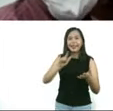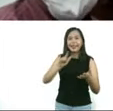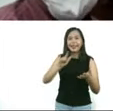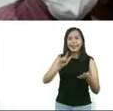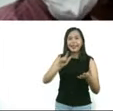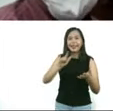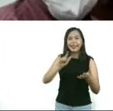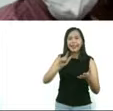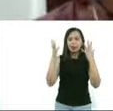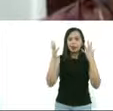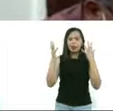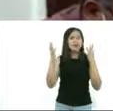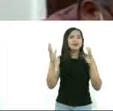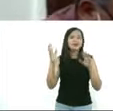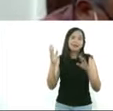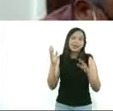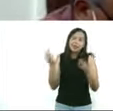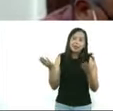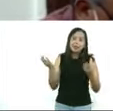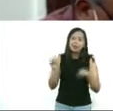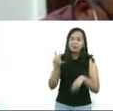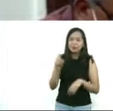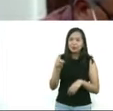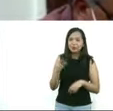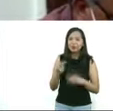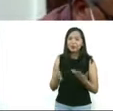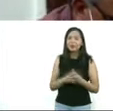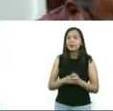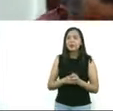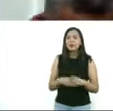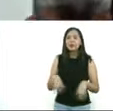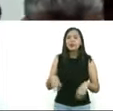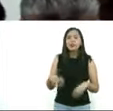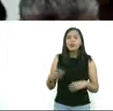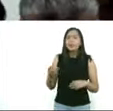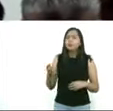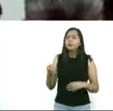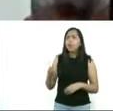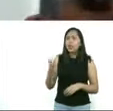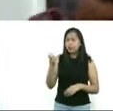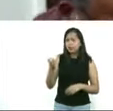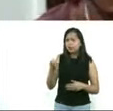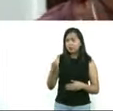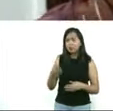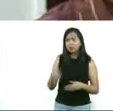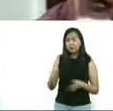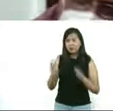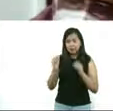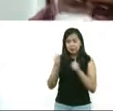Preguntarle si también en Semana Santa seguirá o se levantará. No.